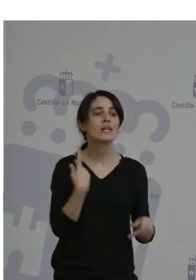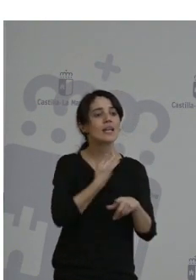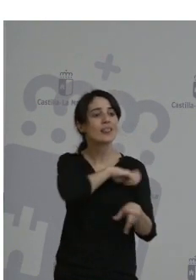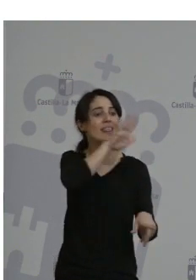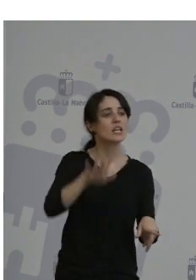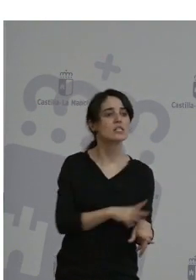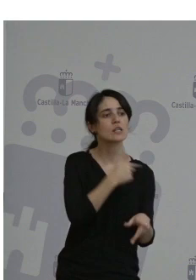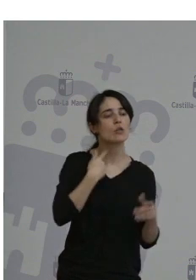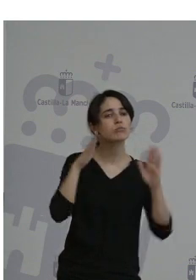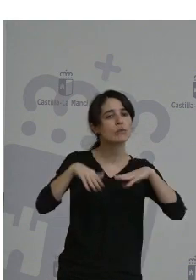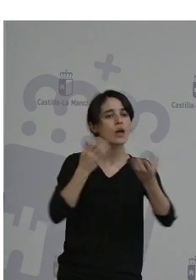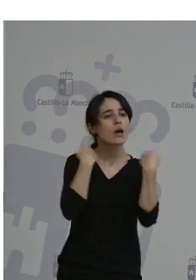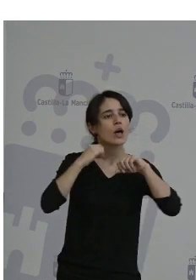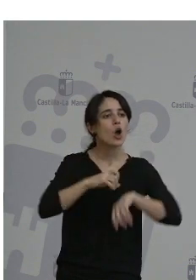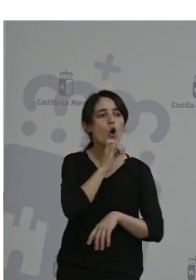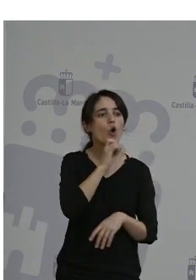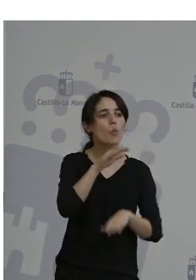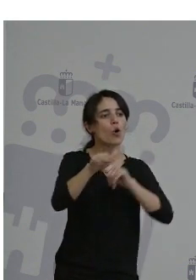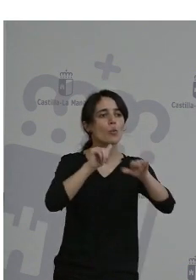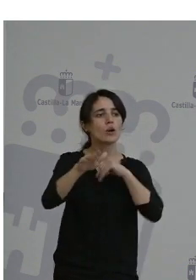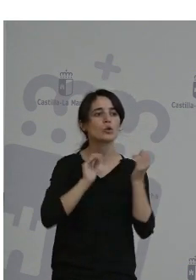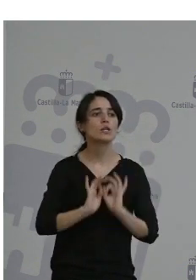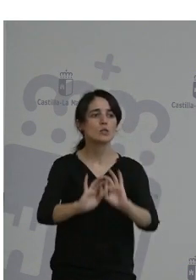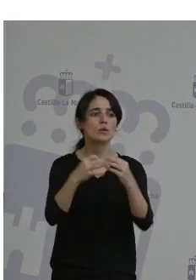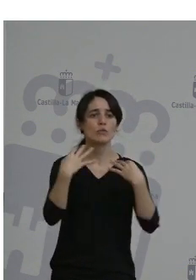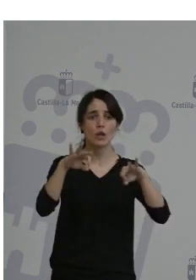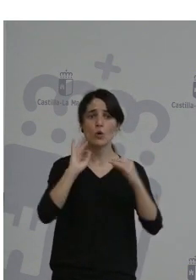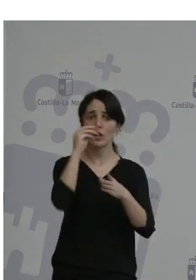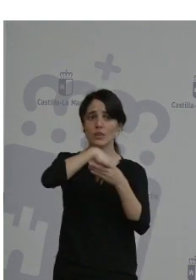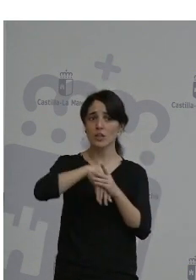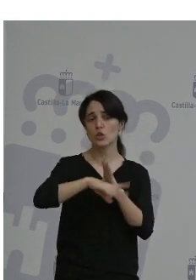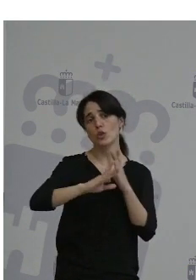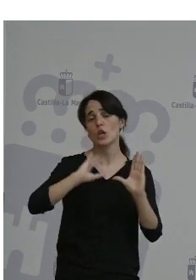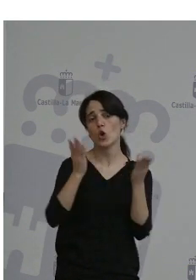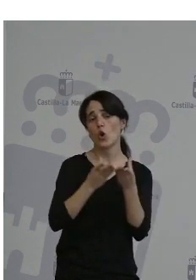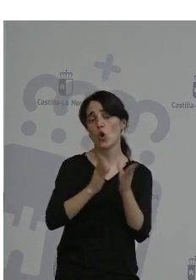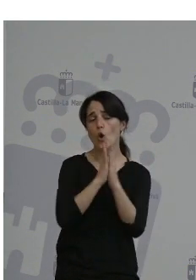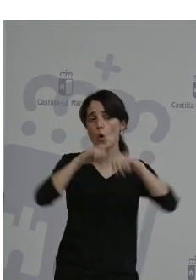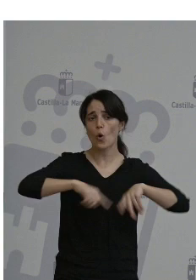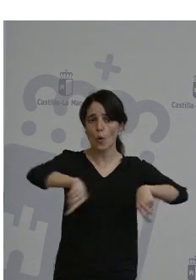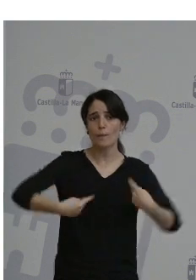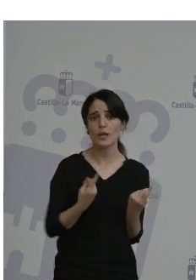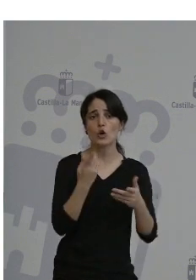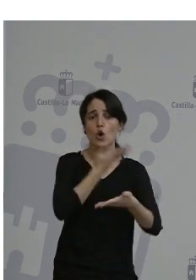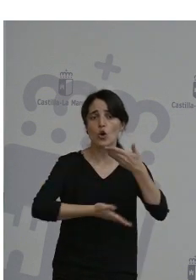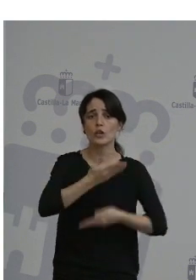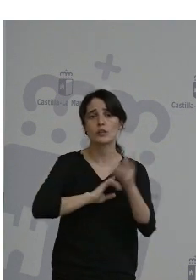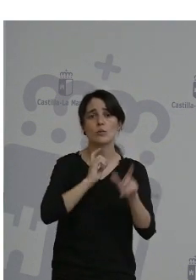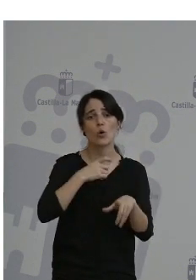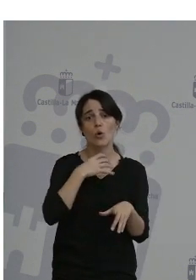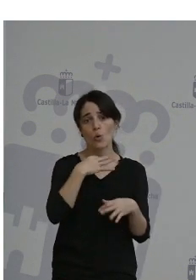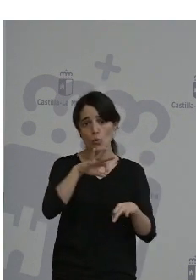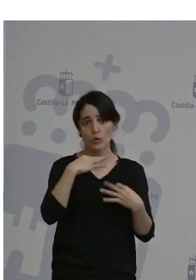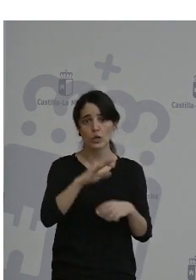en una única convocatoria específica para el personal laboral del Convenio Colectivo Único de la Administración General del Estado el cupo